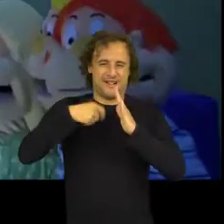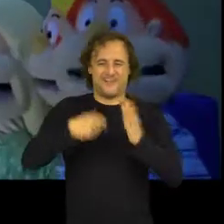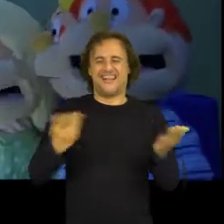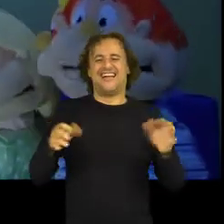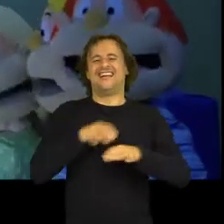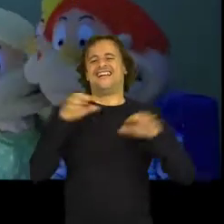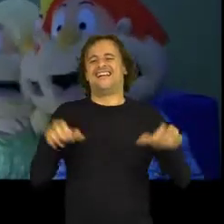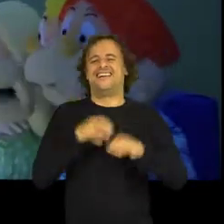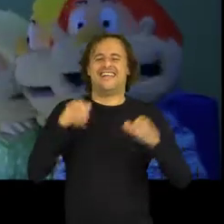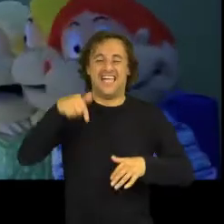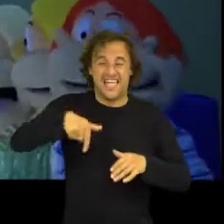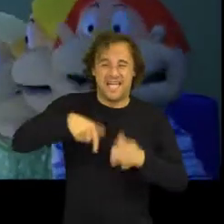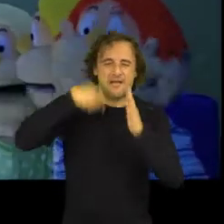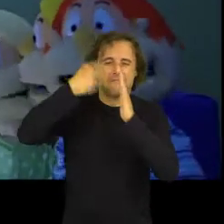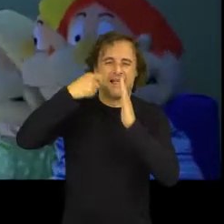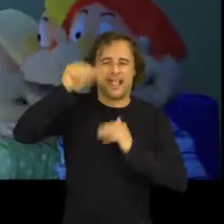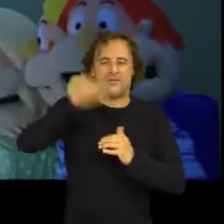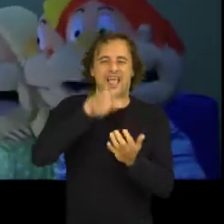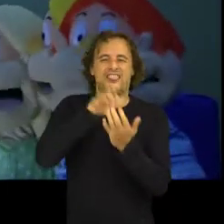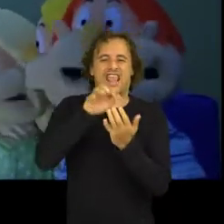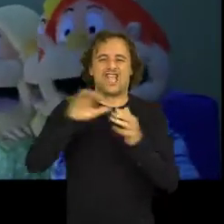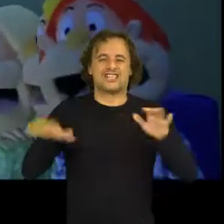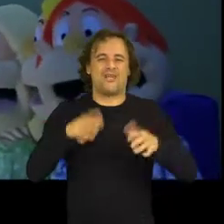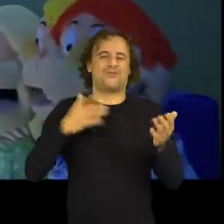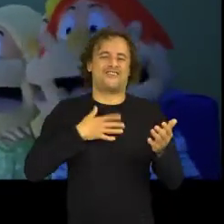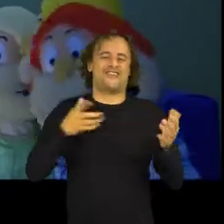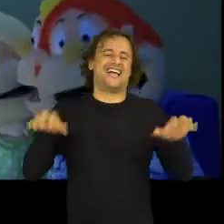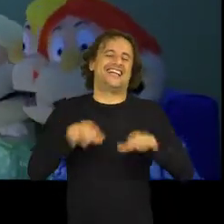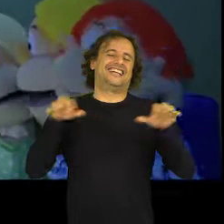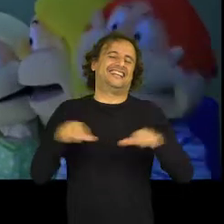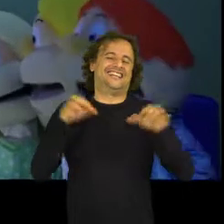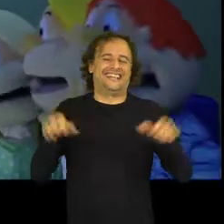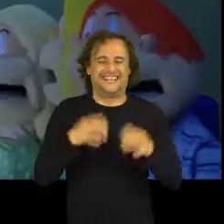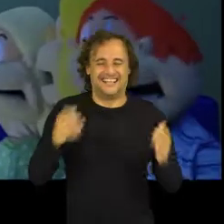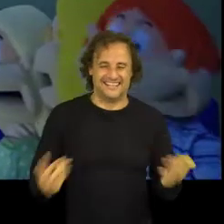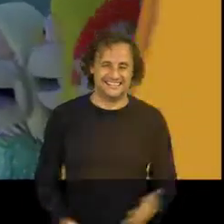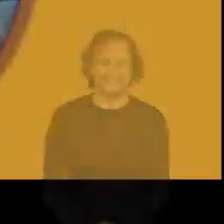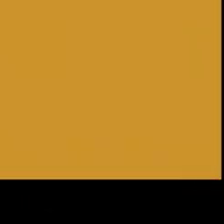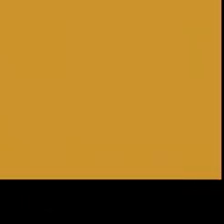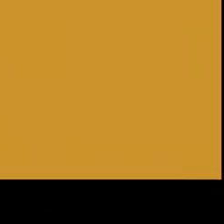¡Es una película de dinosaurios!